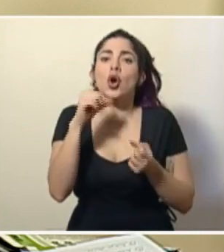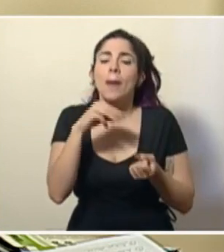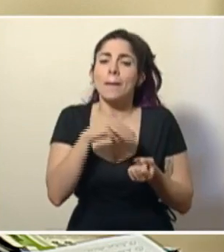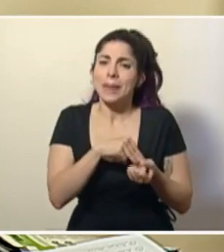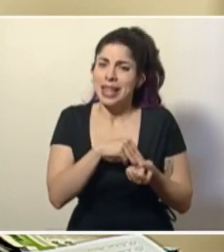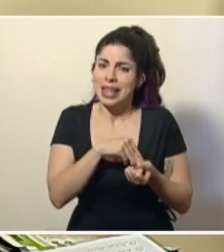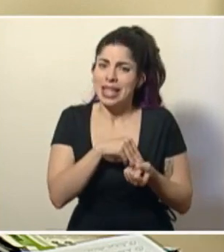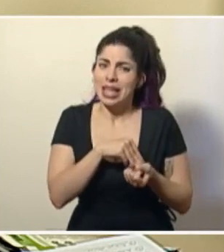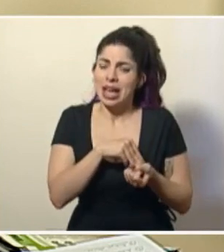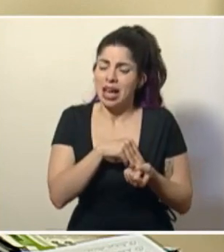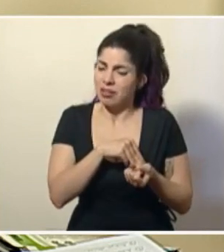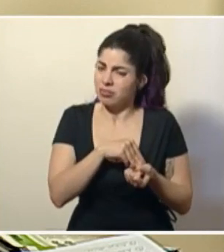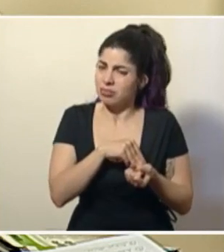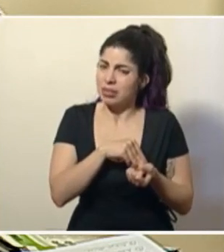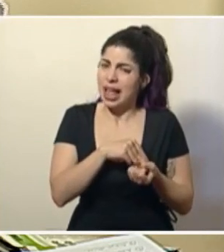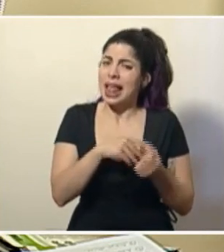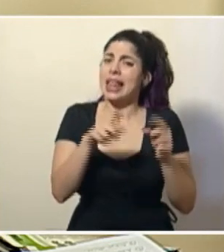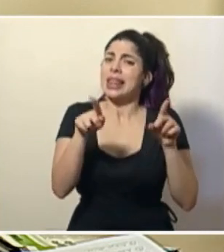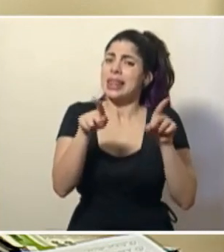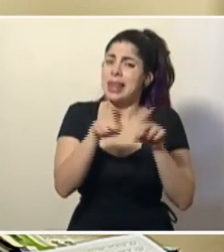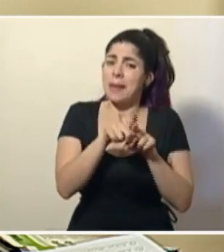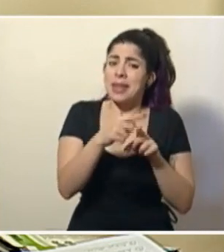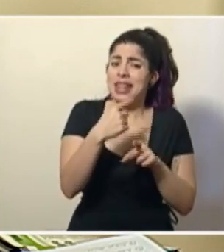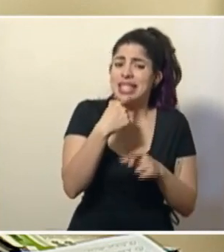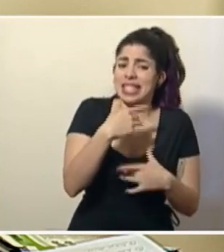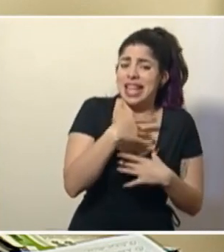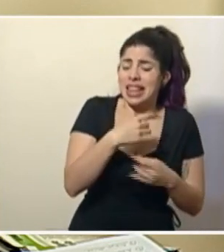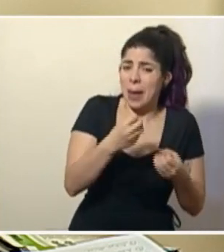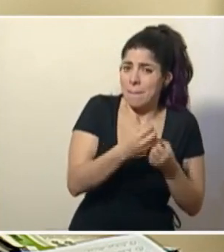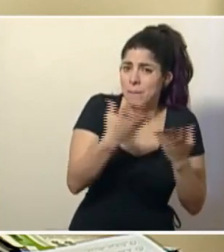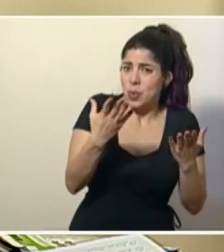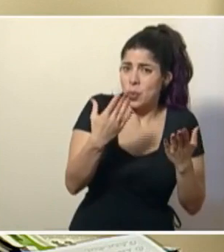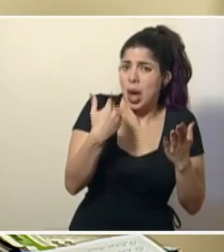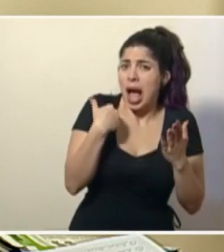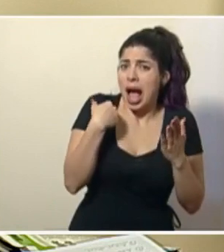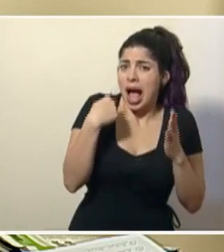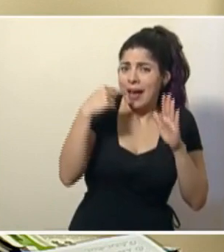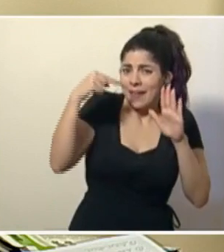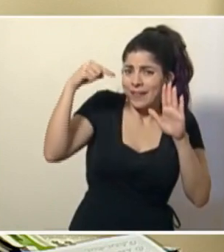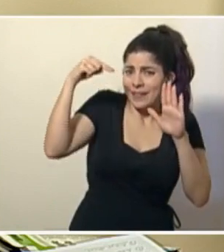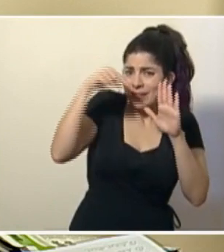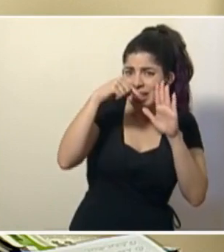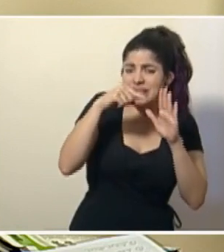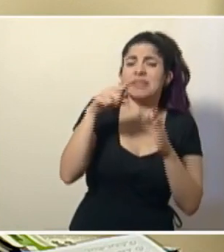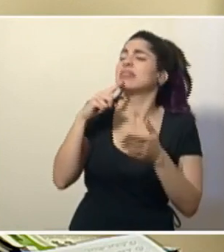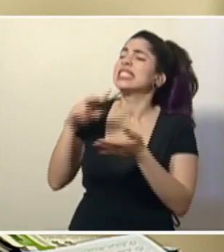médica. Inclusive, pues donde dice interés público, hay una flechita.